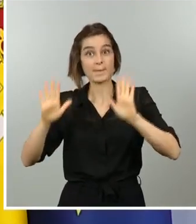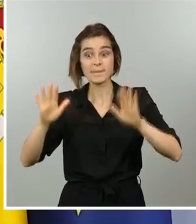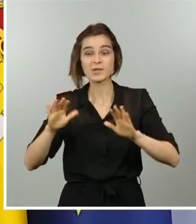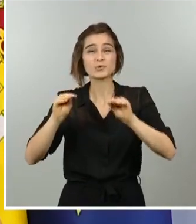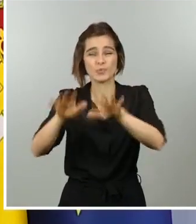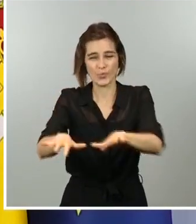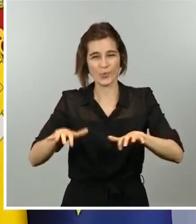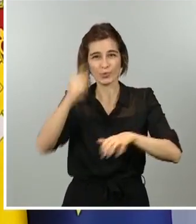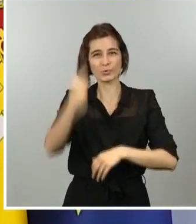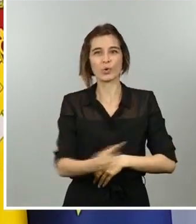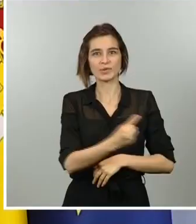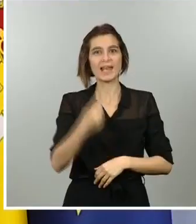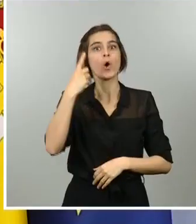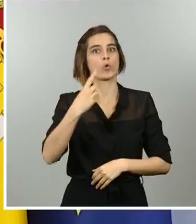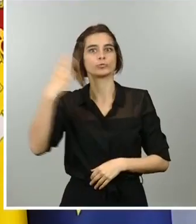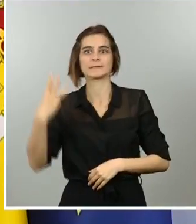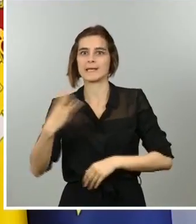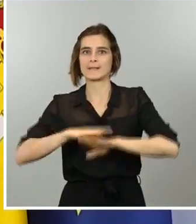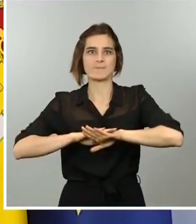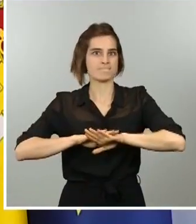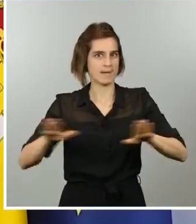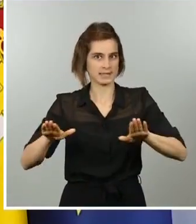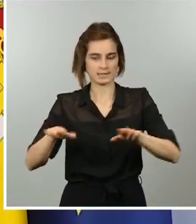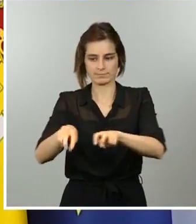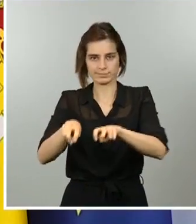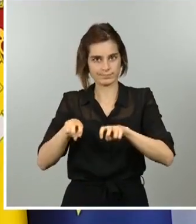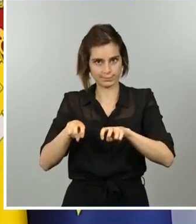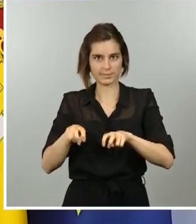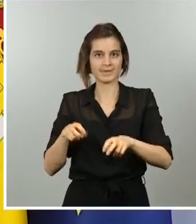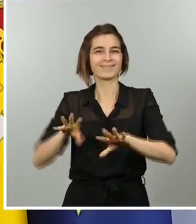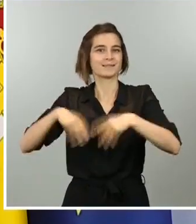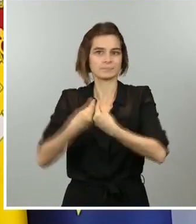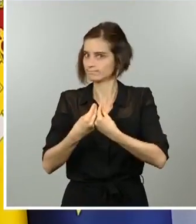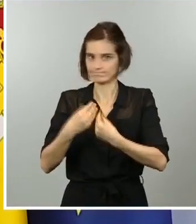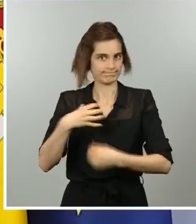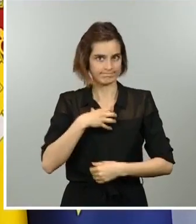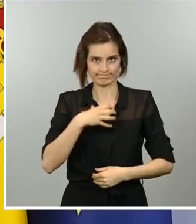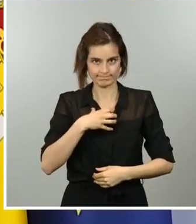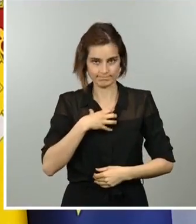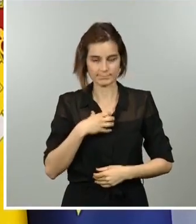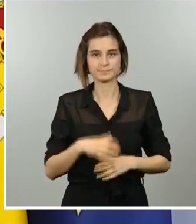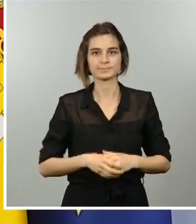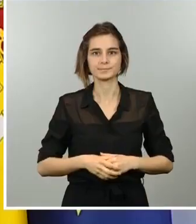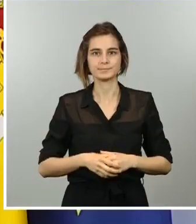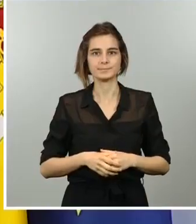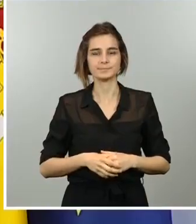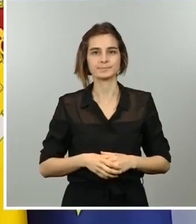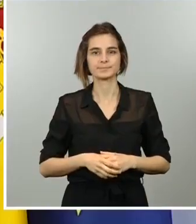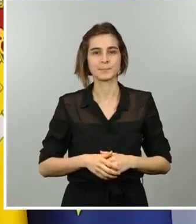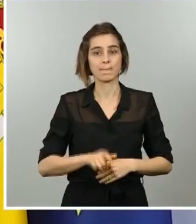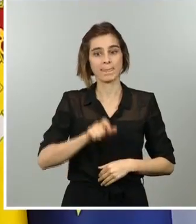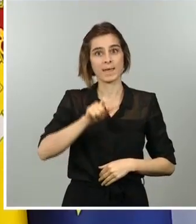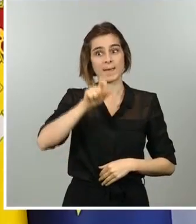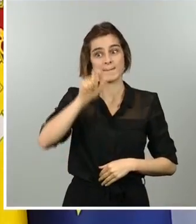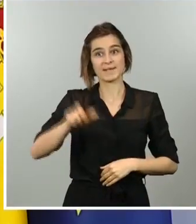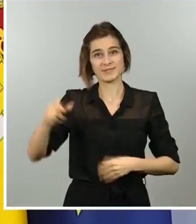espacios. Se puede usar los convivientes, a diferencia de lo que ha ocurrido hasta ahora, podrán ir en el mismo vehículo privado